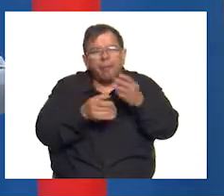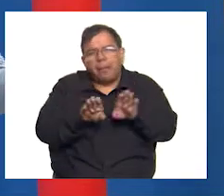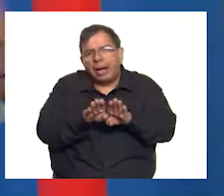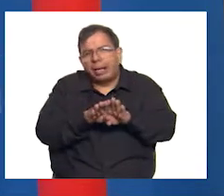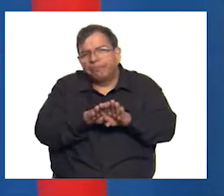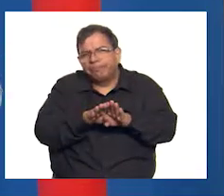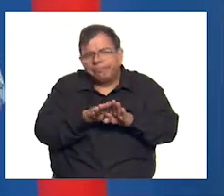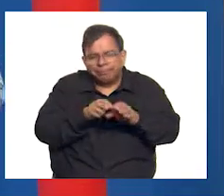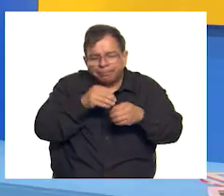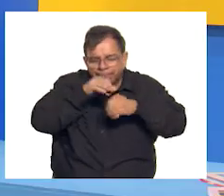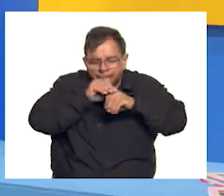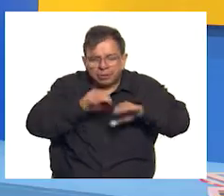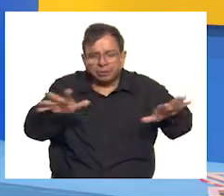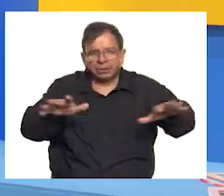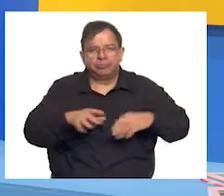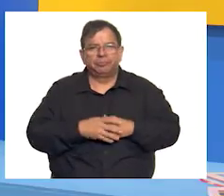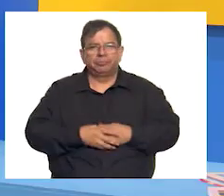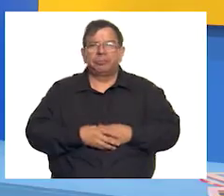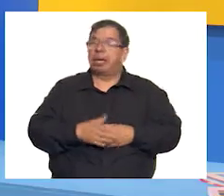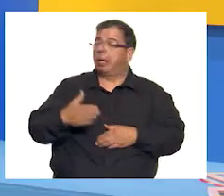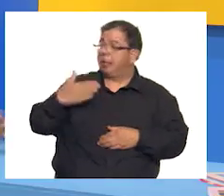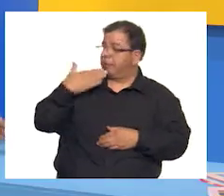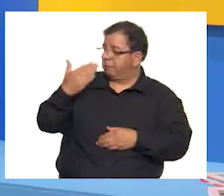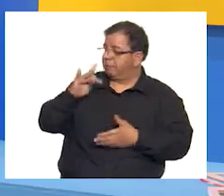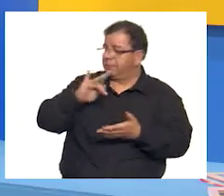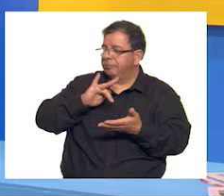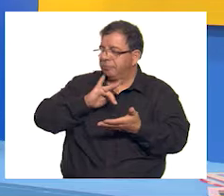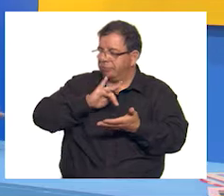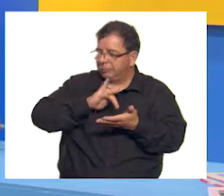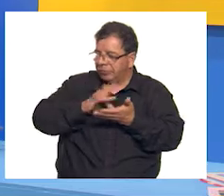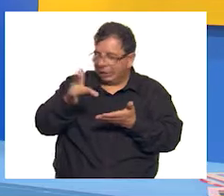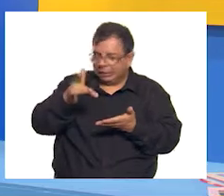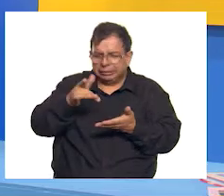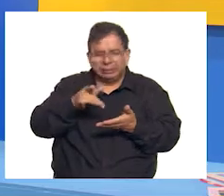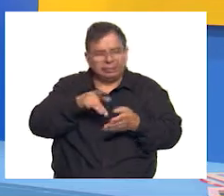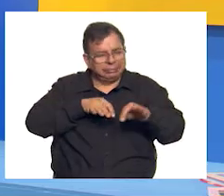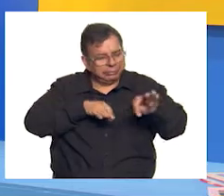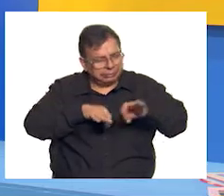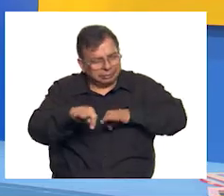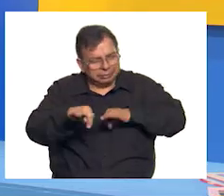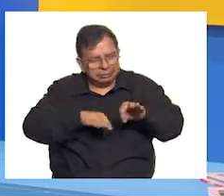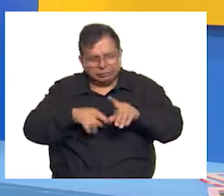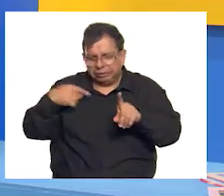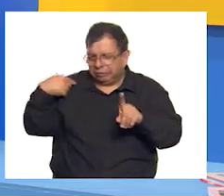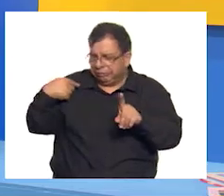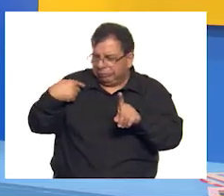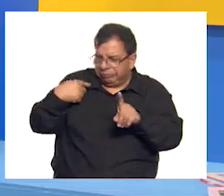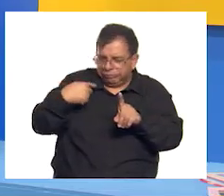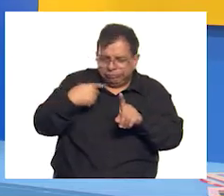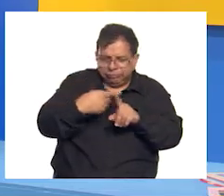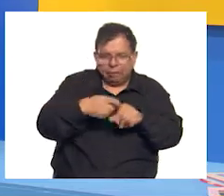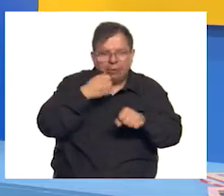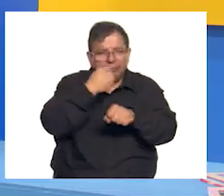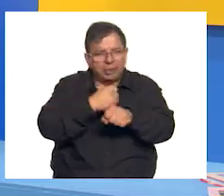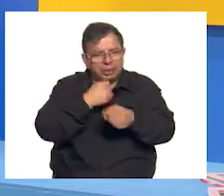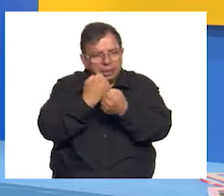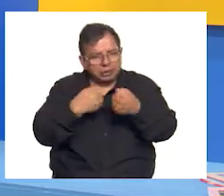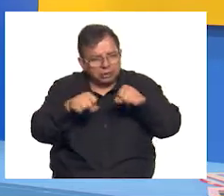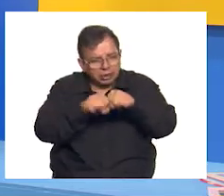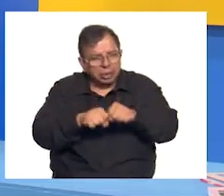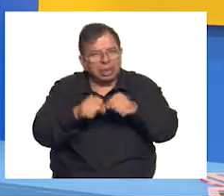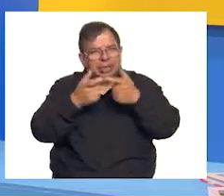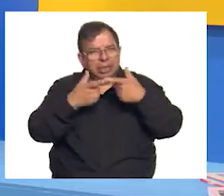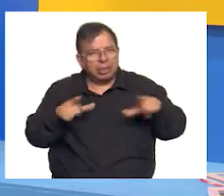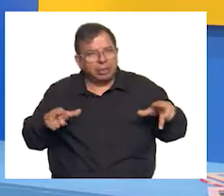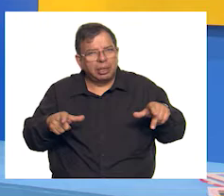nuestros carteles. Muy bien, María, muchas gracias por todo tu trabajo a lo largo de esta práctica social del lenguaje y, por